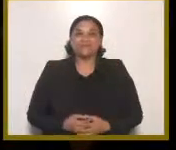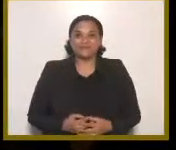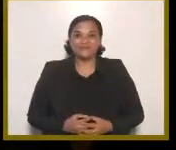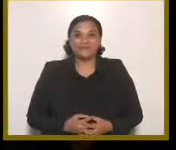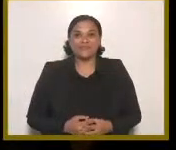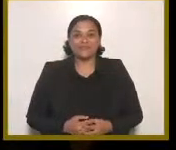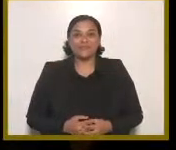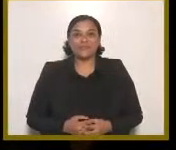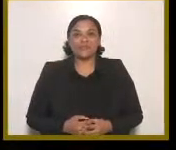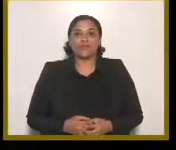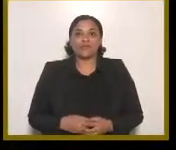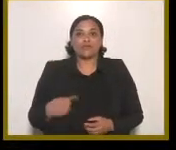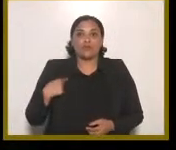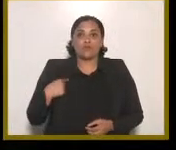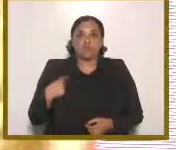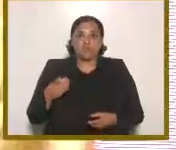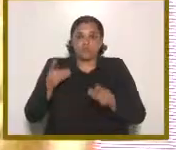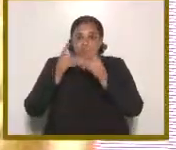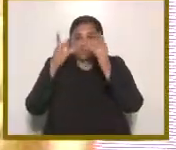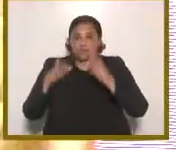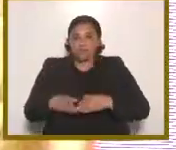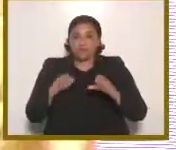La Dirección de Comunicaciones,